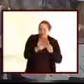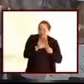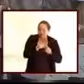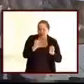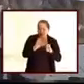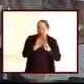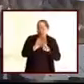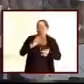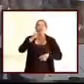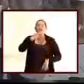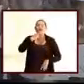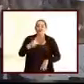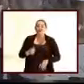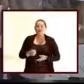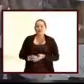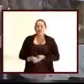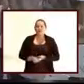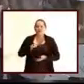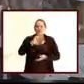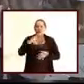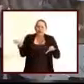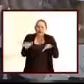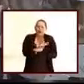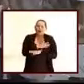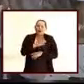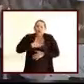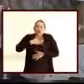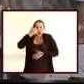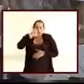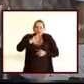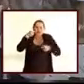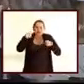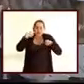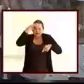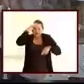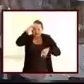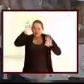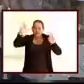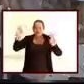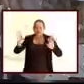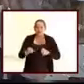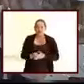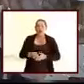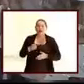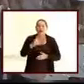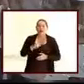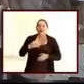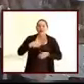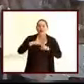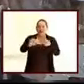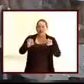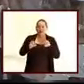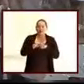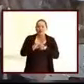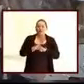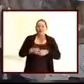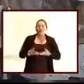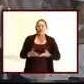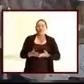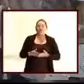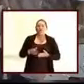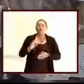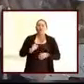Si yo no doy resultados, mejor que pase otro. Así pienso. Y así hago pensar a mi equipo. Porque estar en